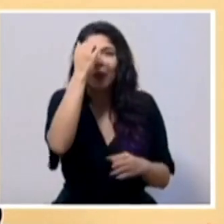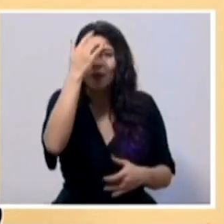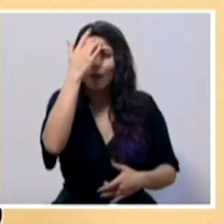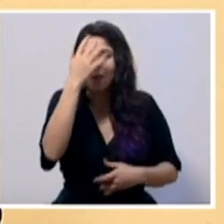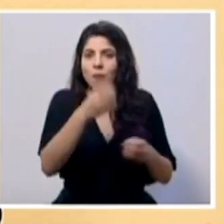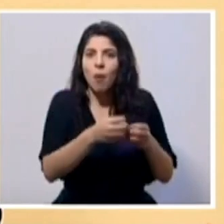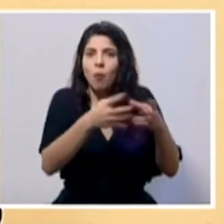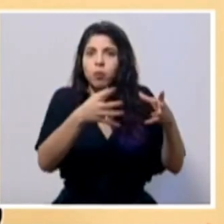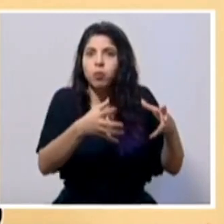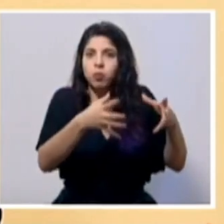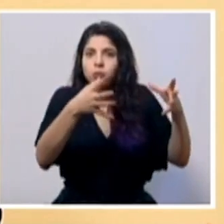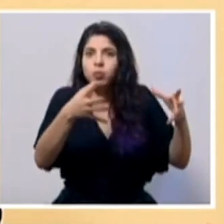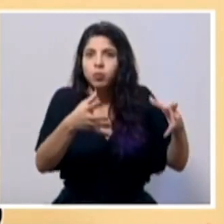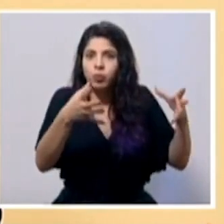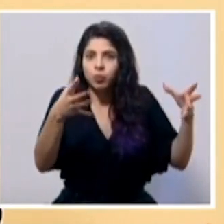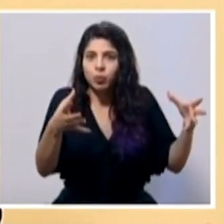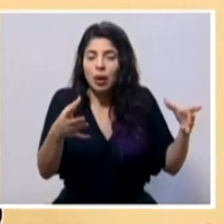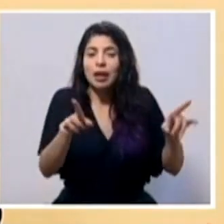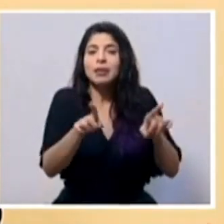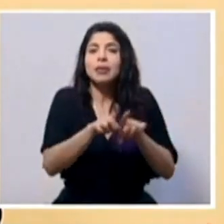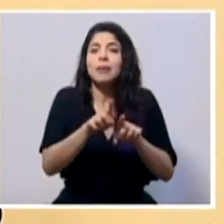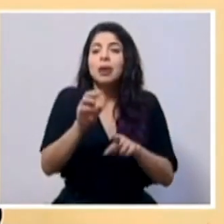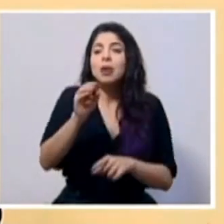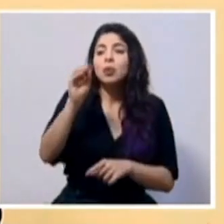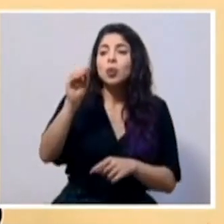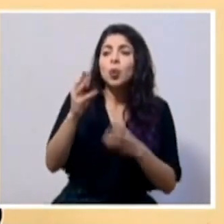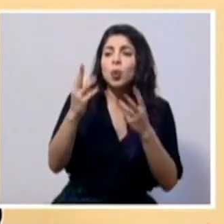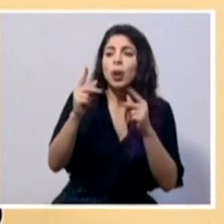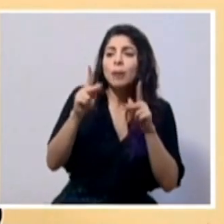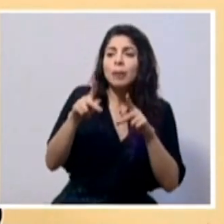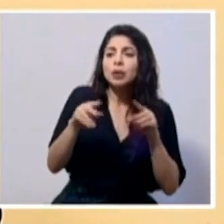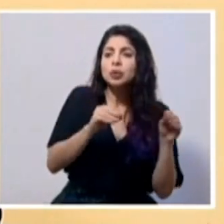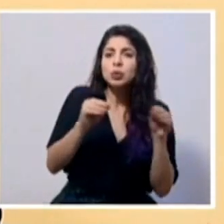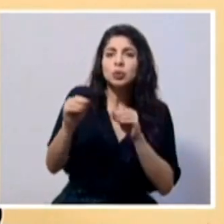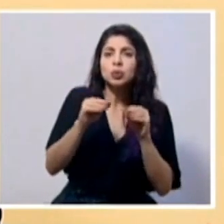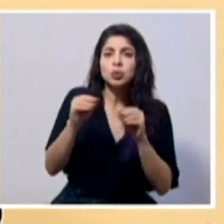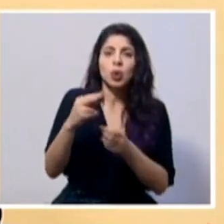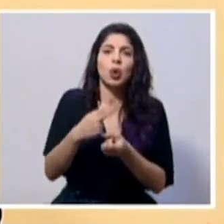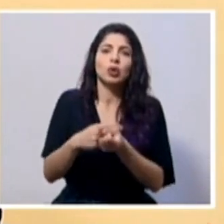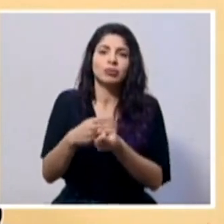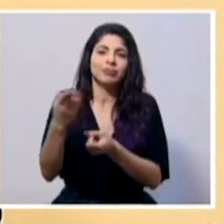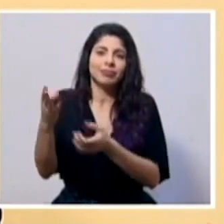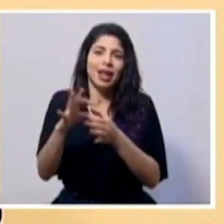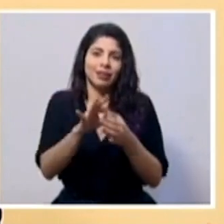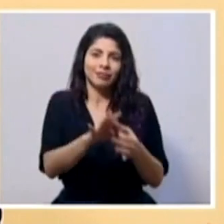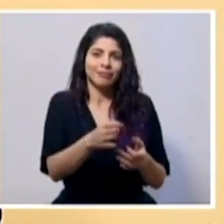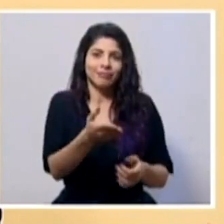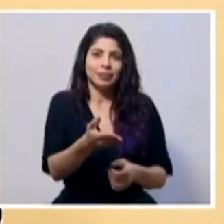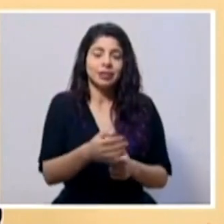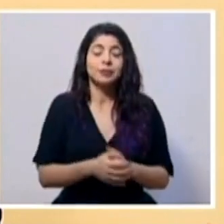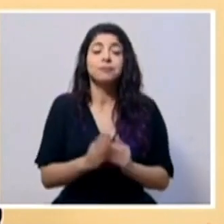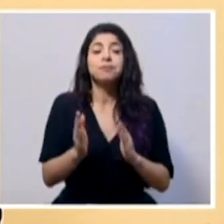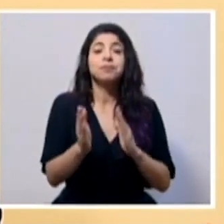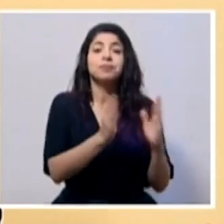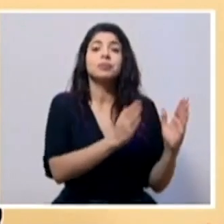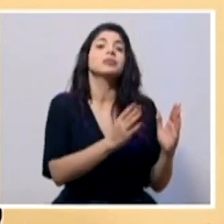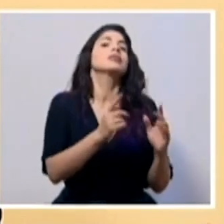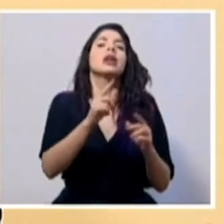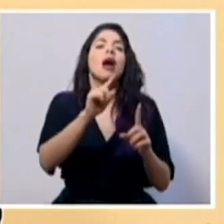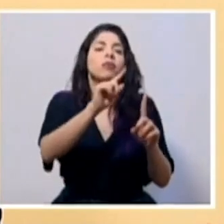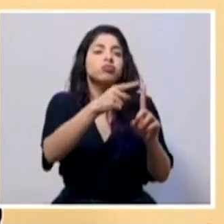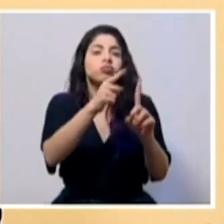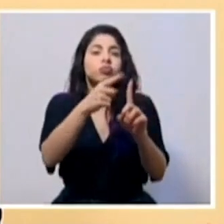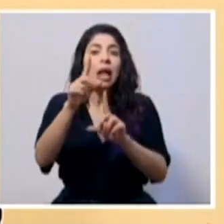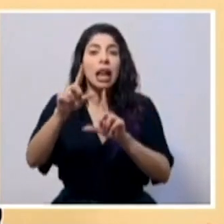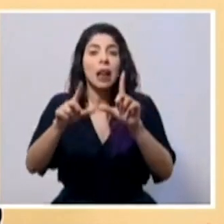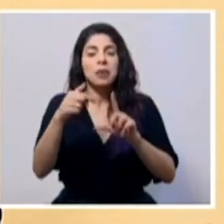casos y también en la tasa de hospitalización. Con respecto a las pruebas, ahí más bien yo